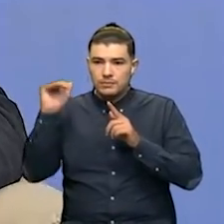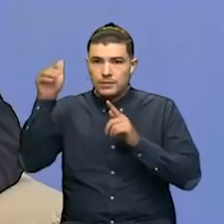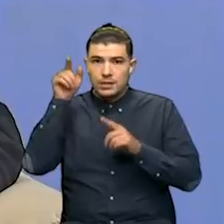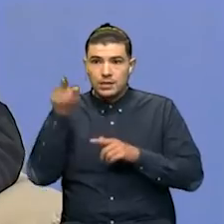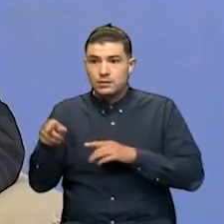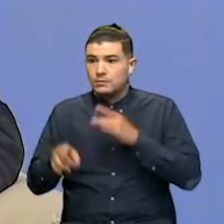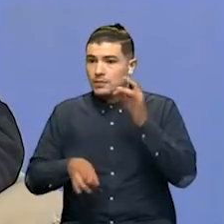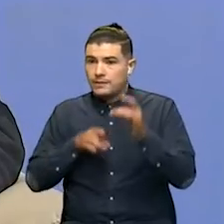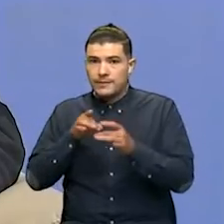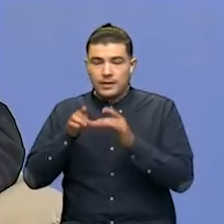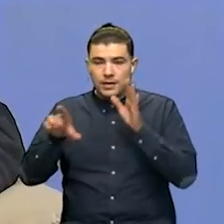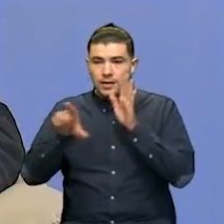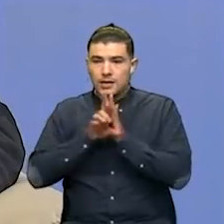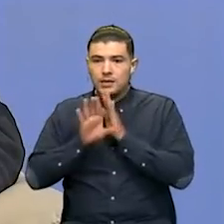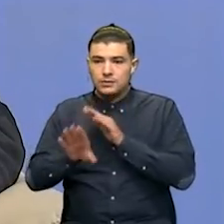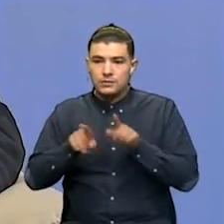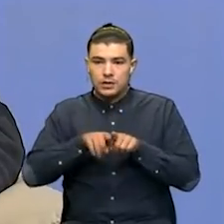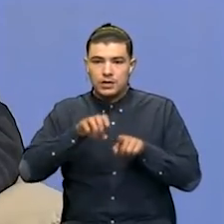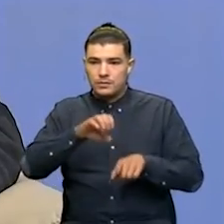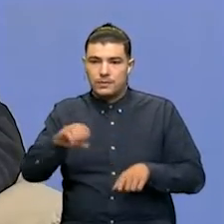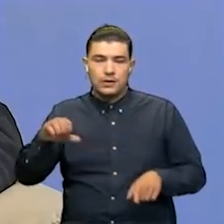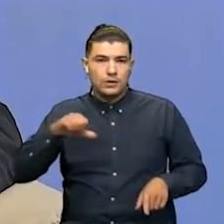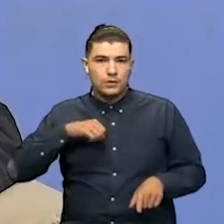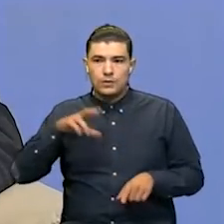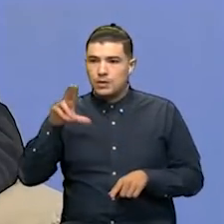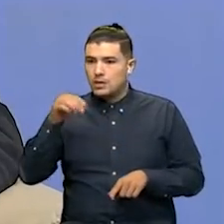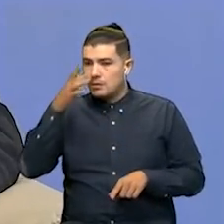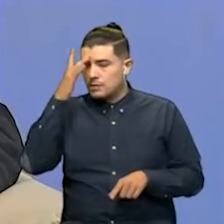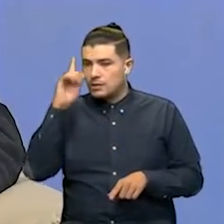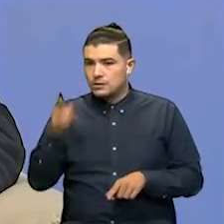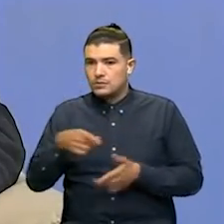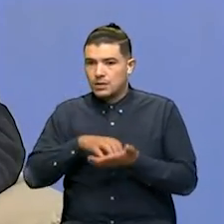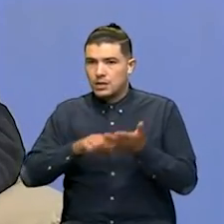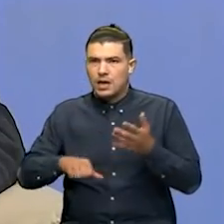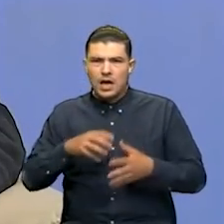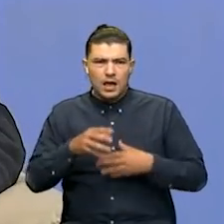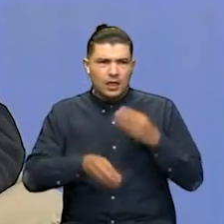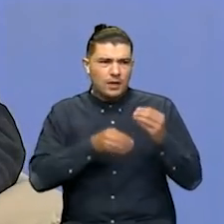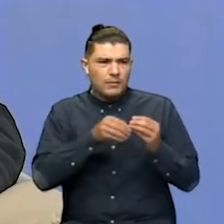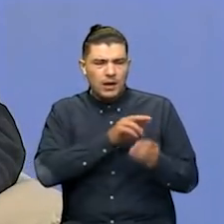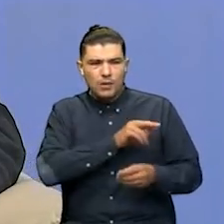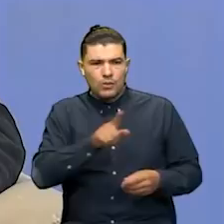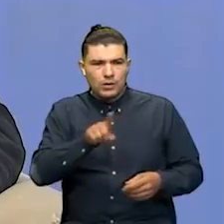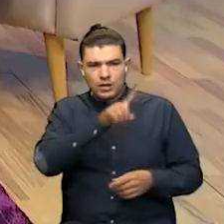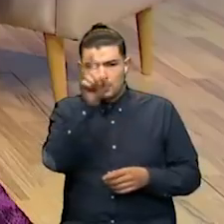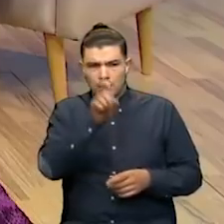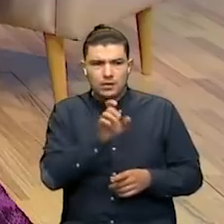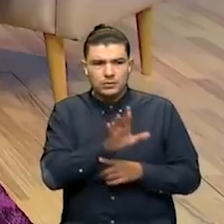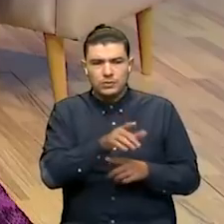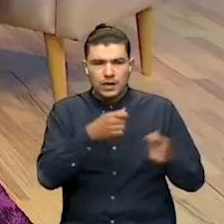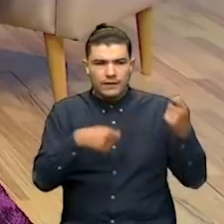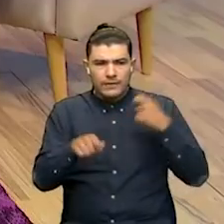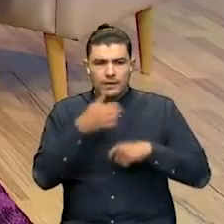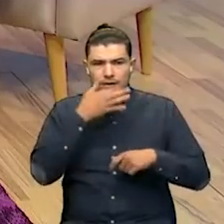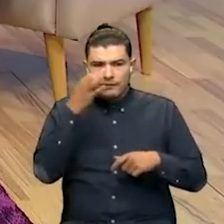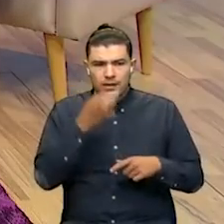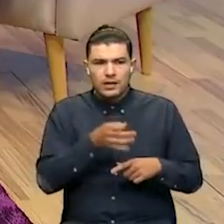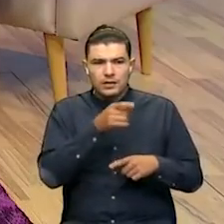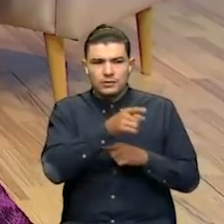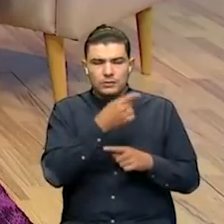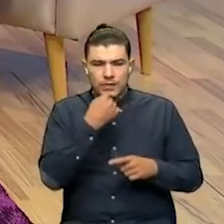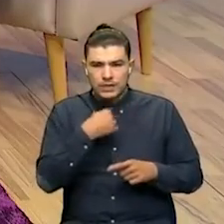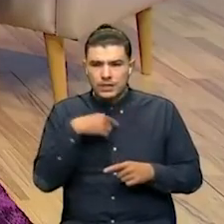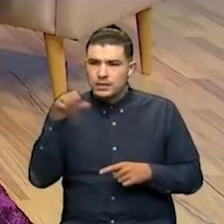ahí si no, los hermanos no tendrían por qué reclamar algo que compró realmente. Y surge otra pregunta a partir de esa venta real precisamente que usted